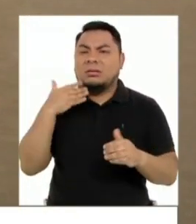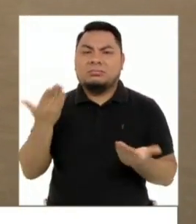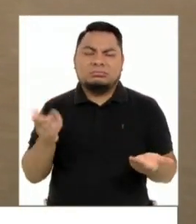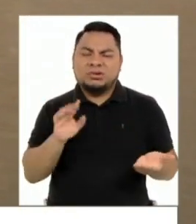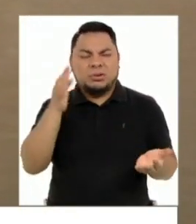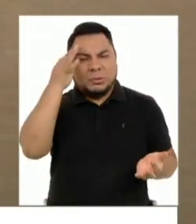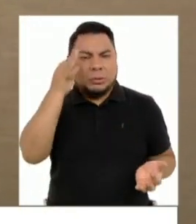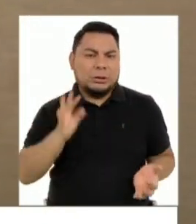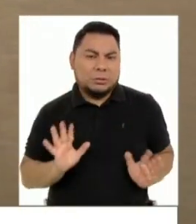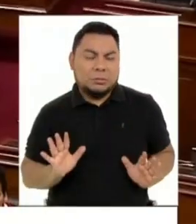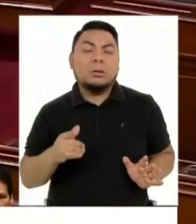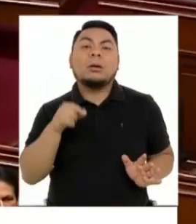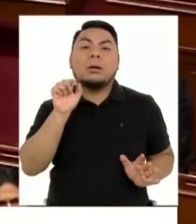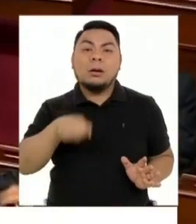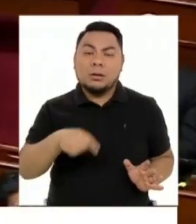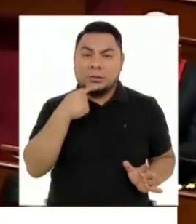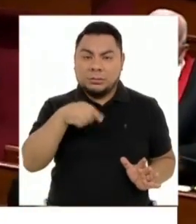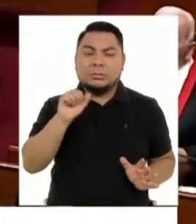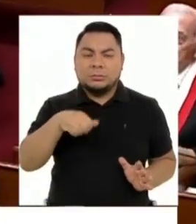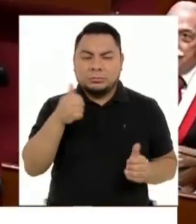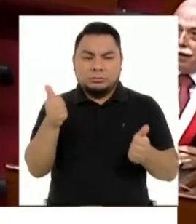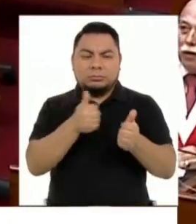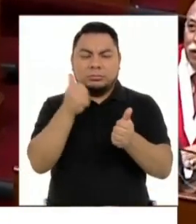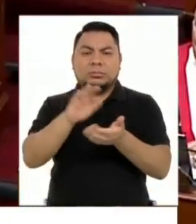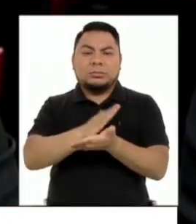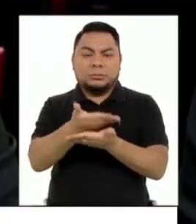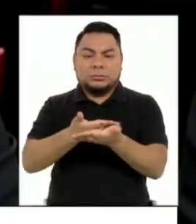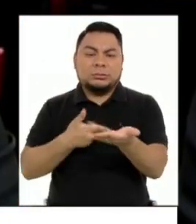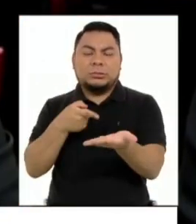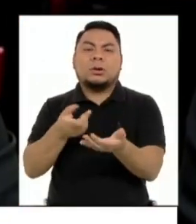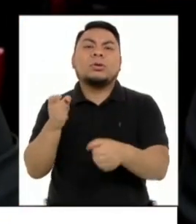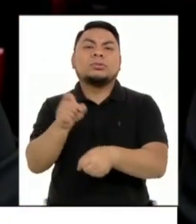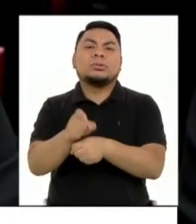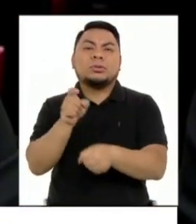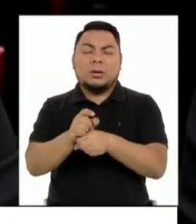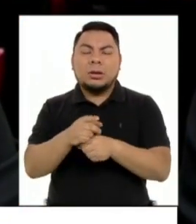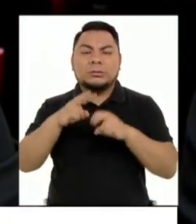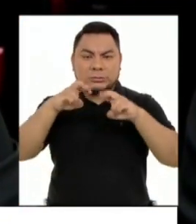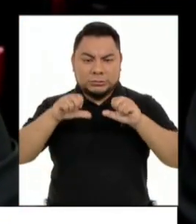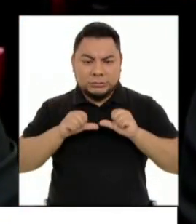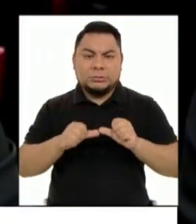Dicha parlamentaria anunció recientemente que se hará seguimiento al material relacionado con la educación básica.